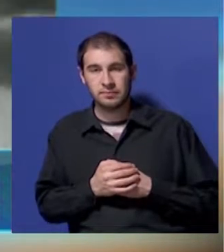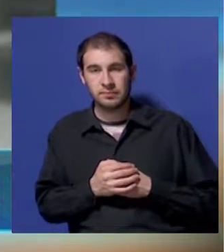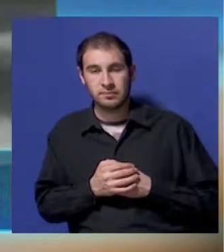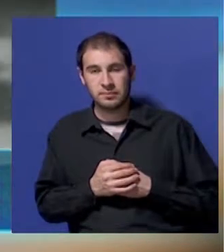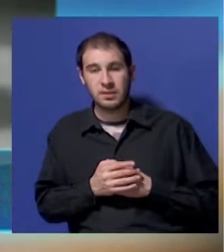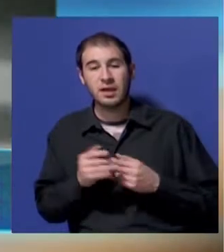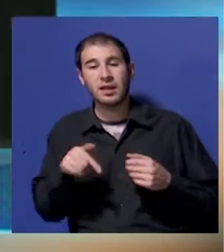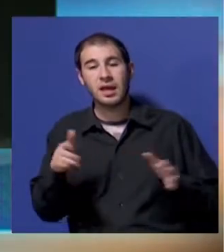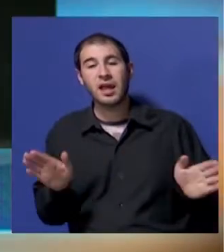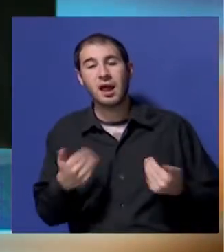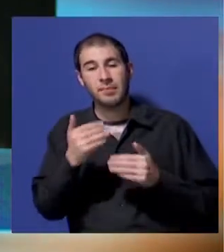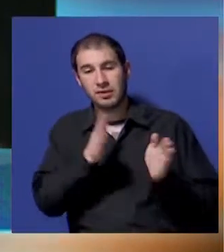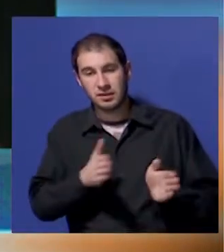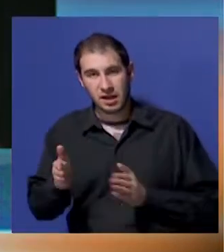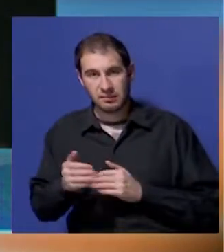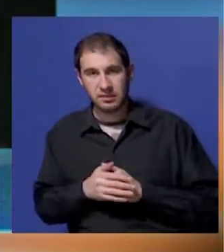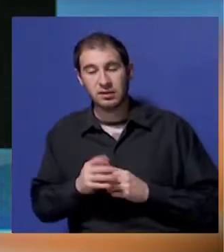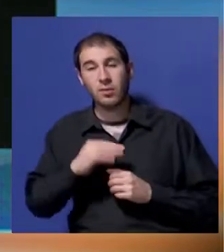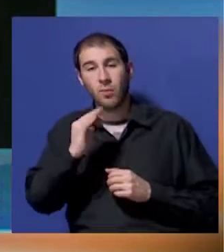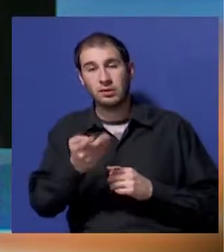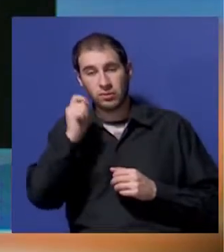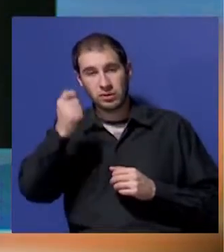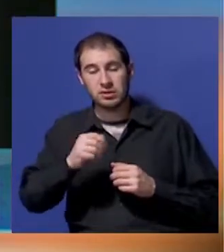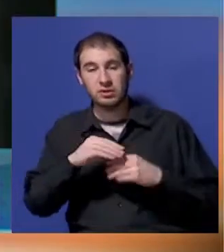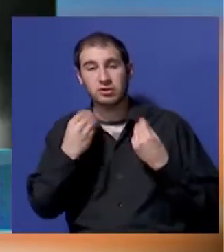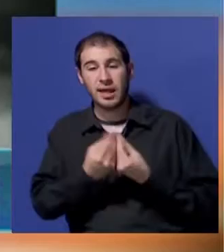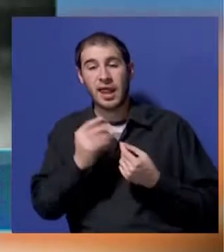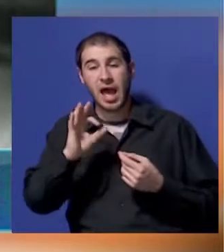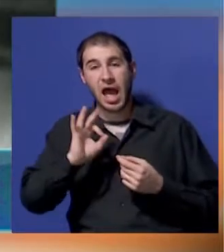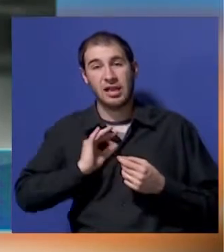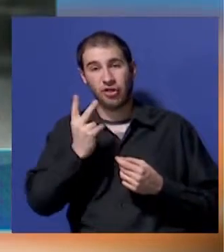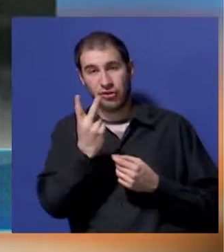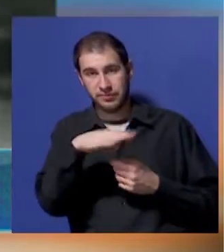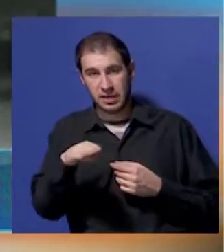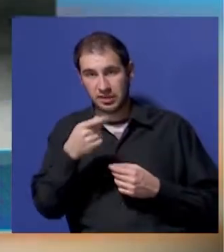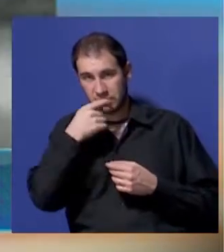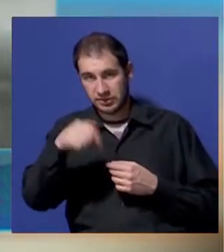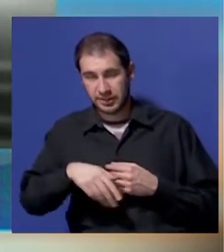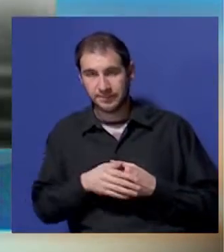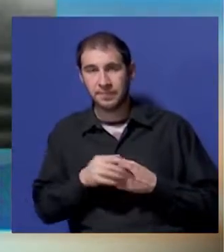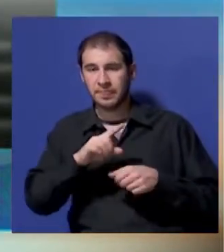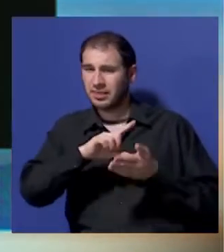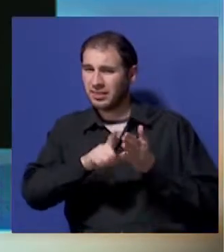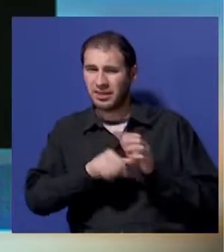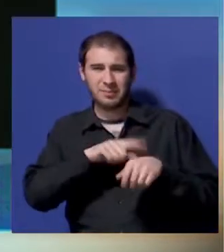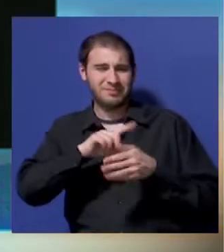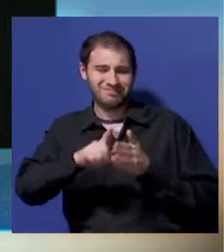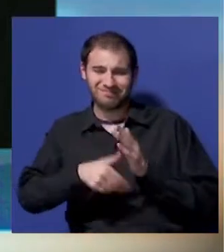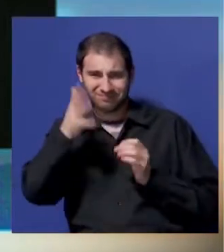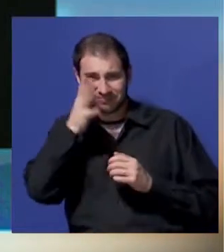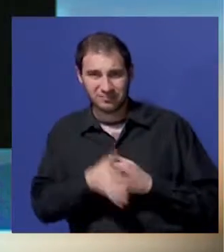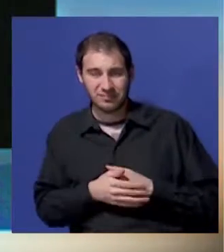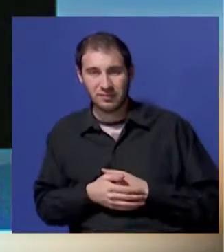La celeridad en el proceso. Este cuarto juicio ya lleva 2 años y medio en Mendoza y es mucho tiempo. En el